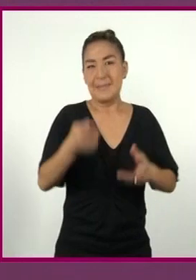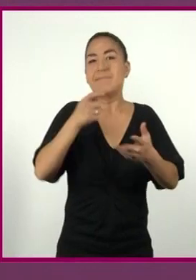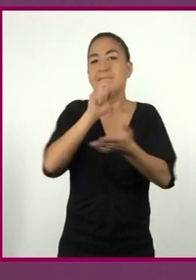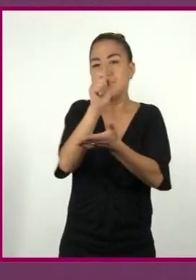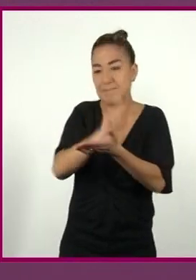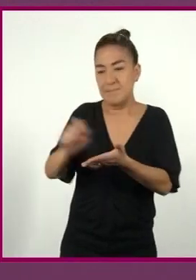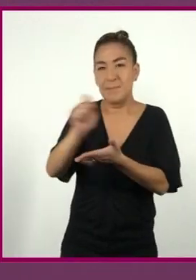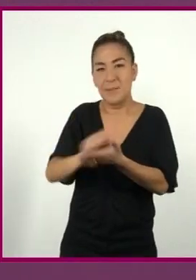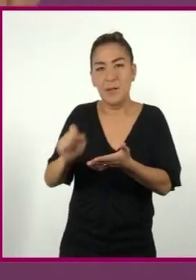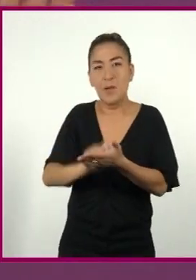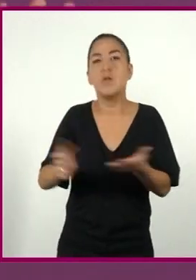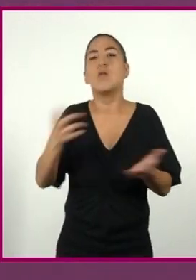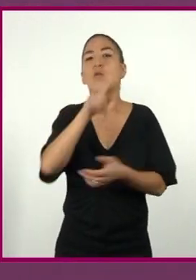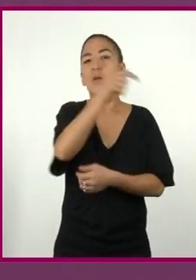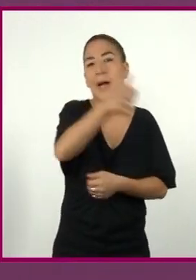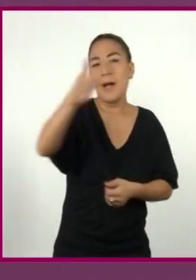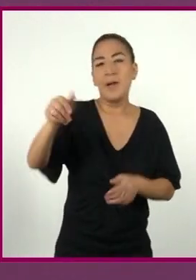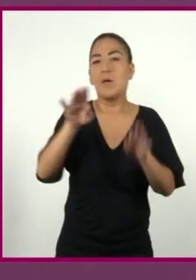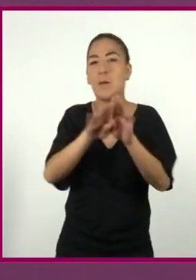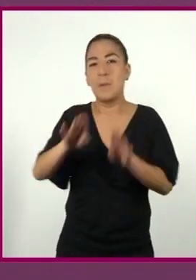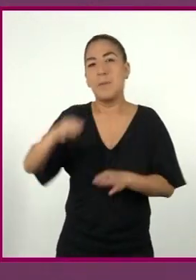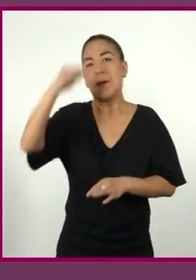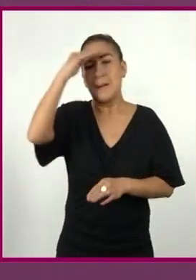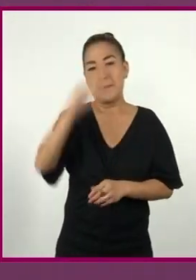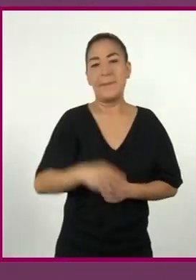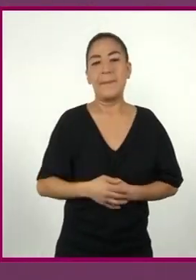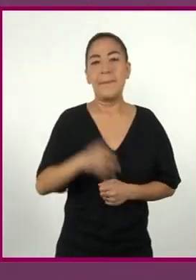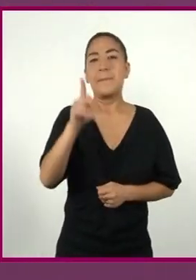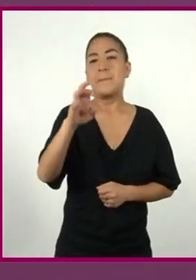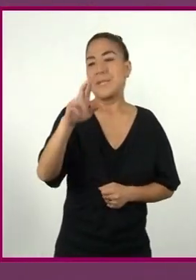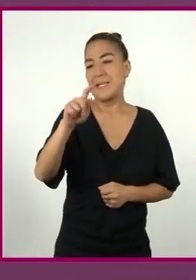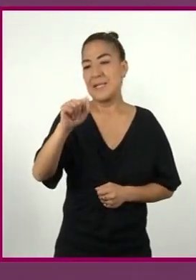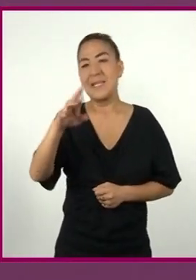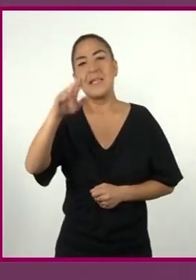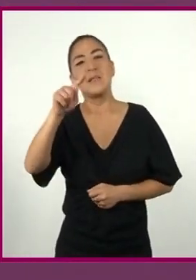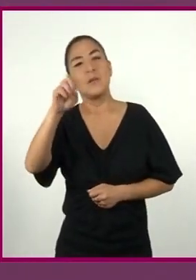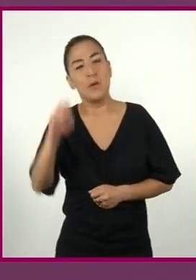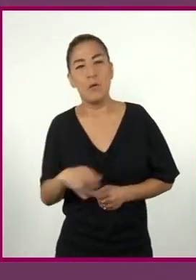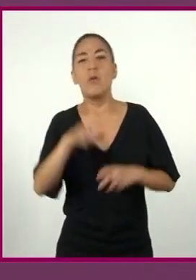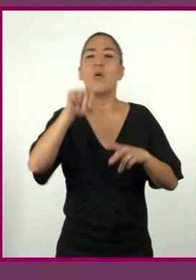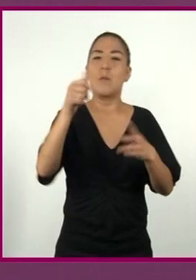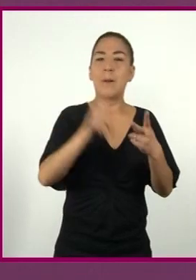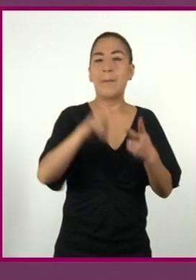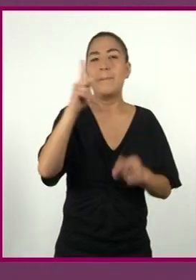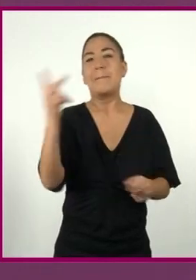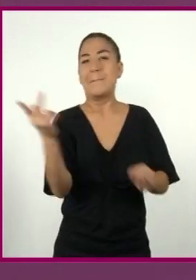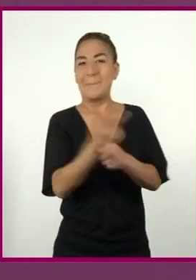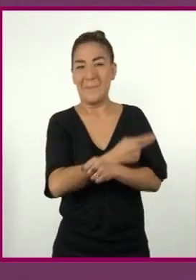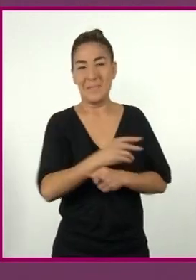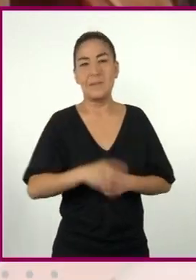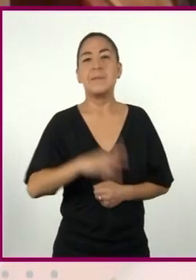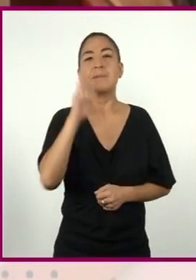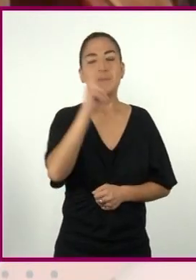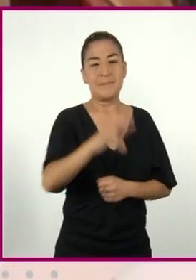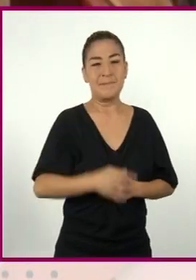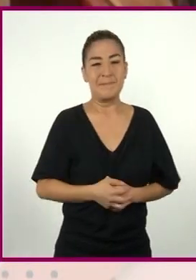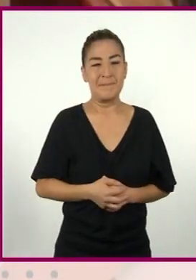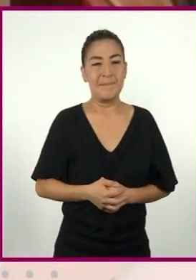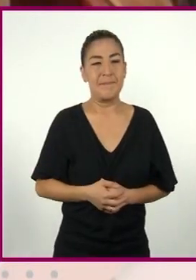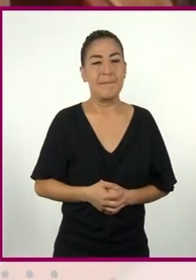versión propia utilizando el pretérito o pasado, y esto nos quedaría así.